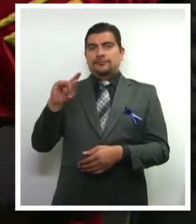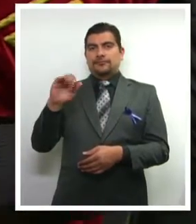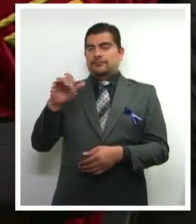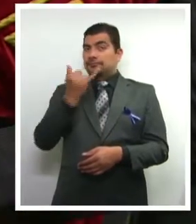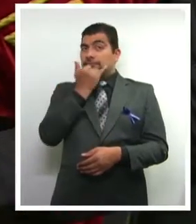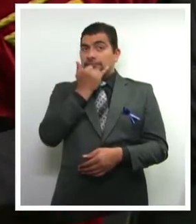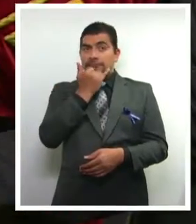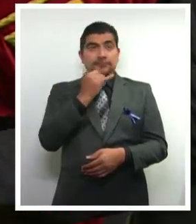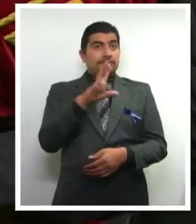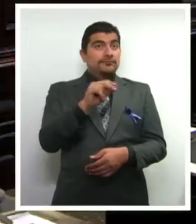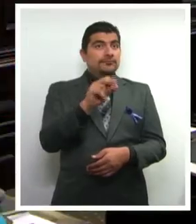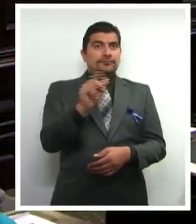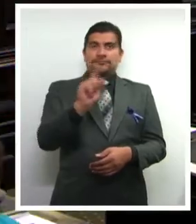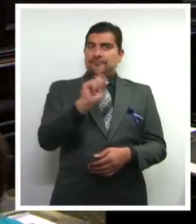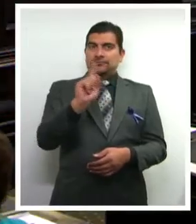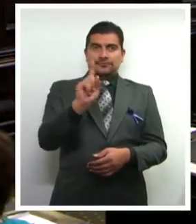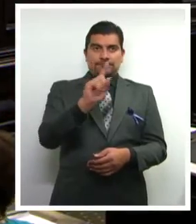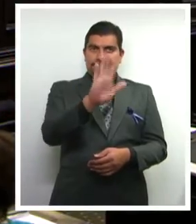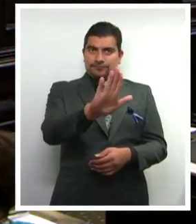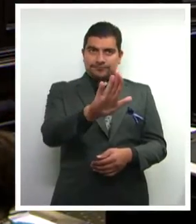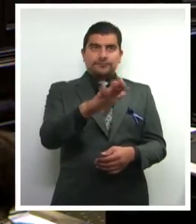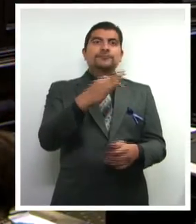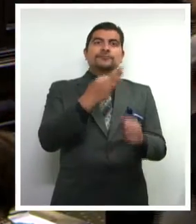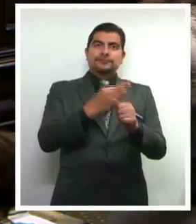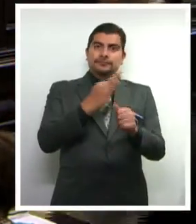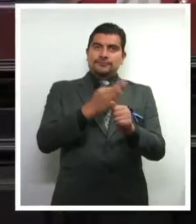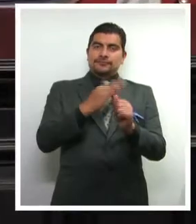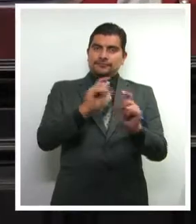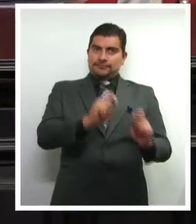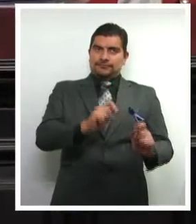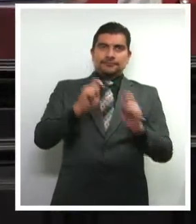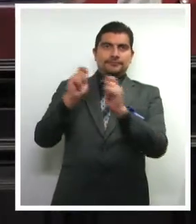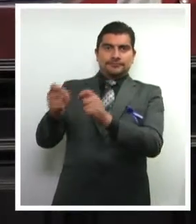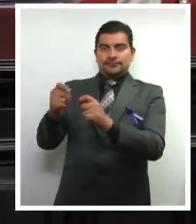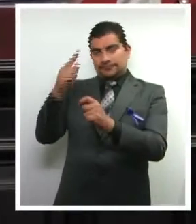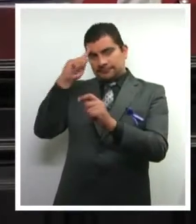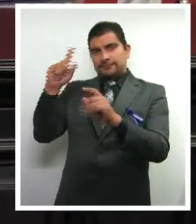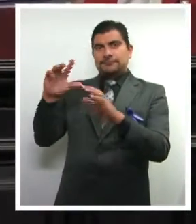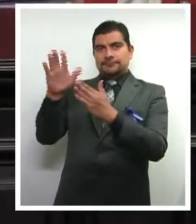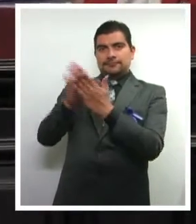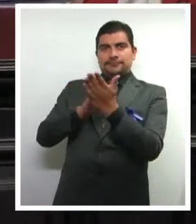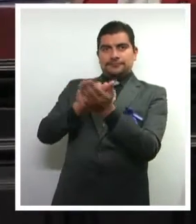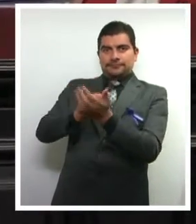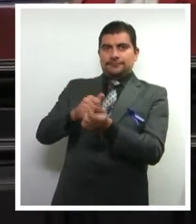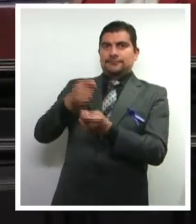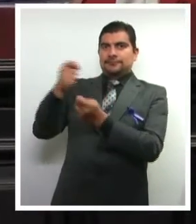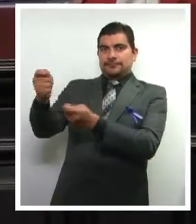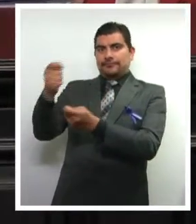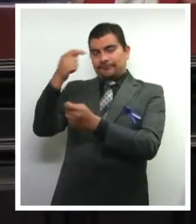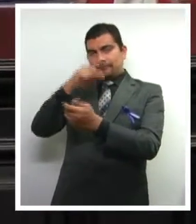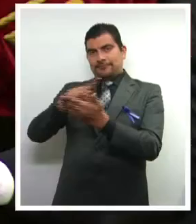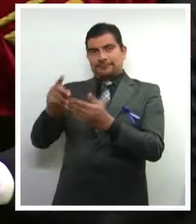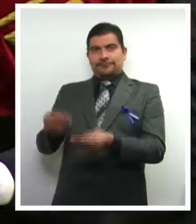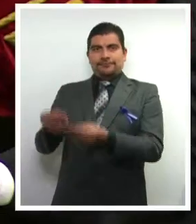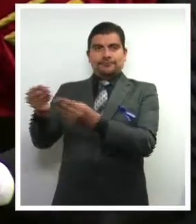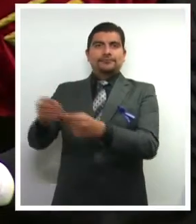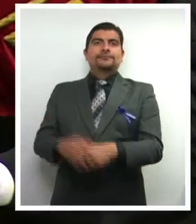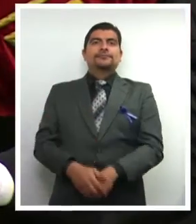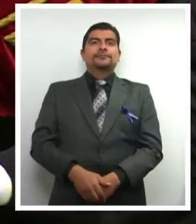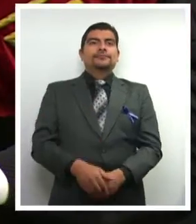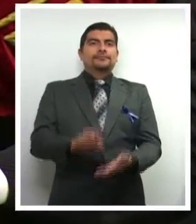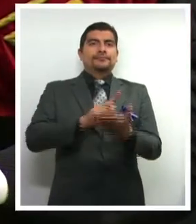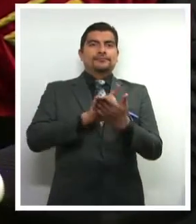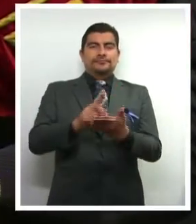Perdón. En este caso, túrnese a la Comisión de Carta de Derechos. 2. Derecho